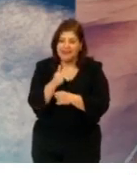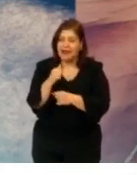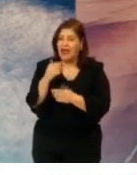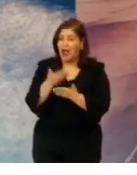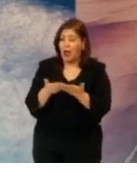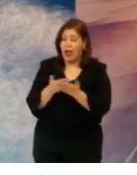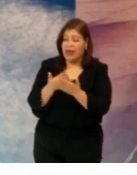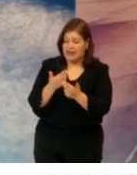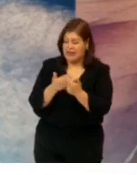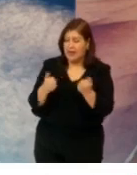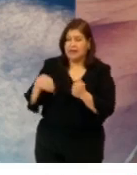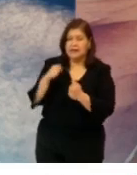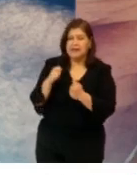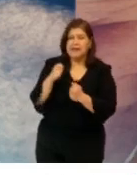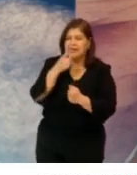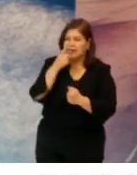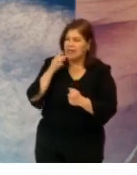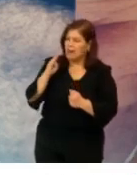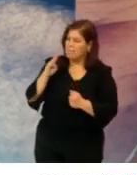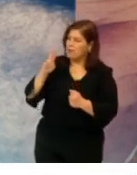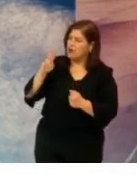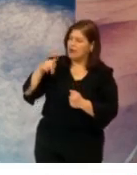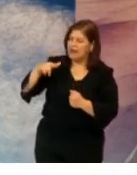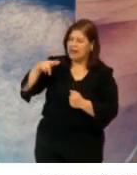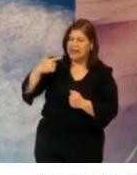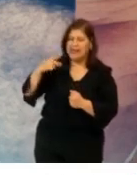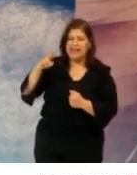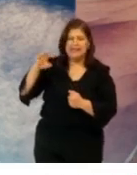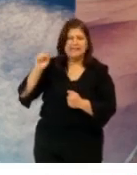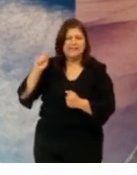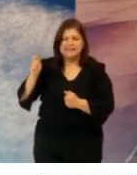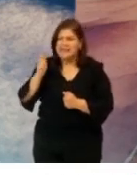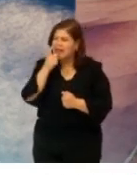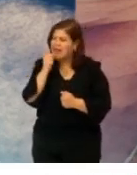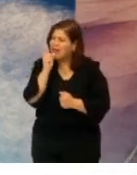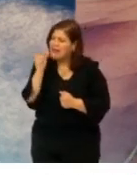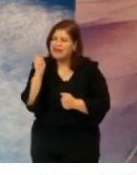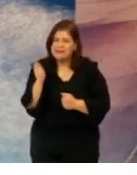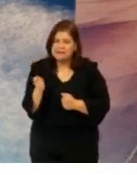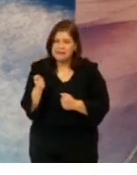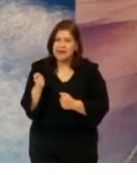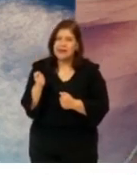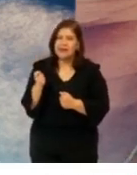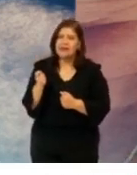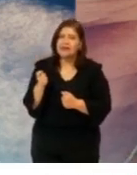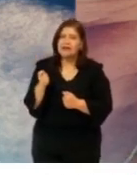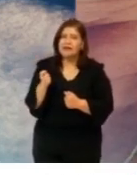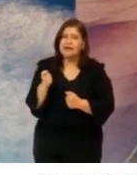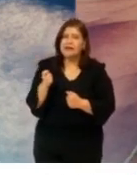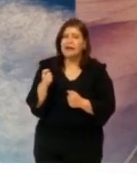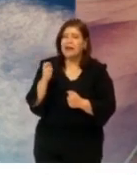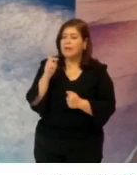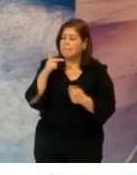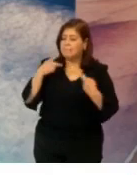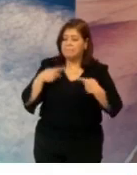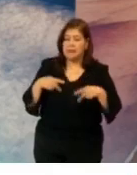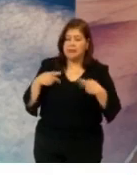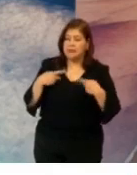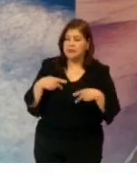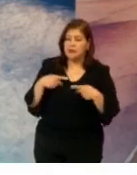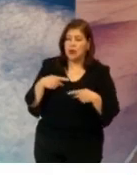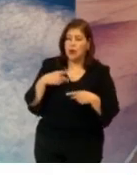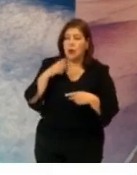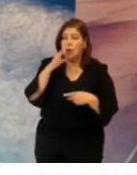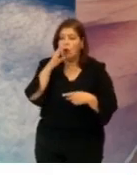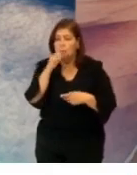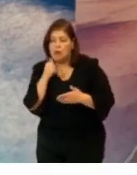que ¿qué es ser burgués? La gente cree que ser burgués es tener carro, tener plátano. Hegel decía ser burgués es la persona que no es capaz de